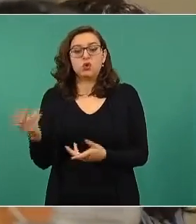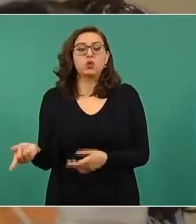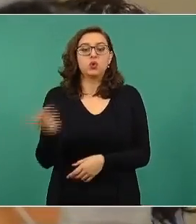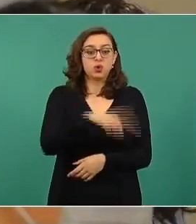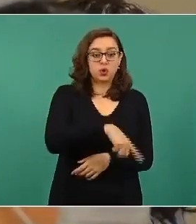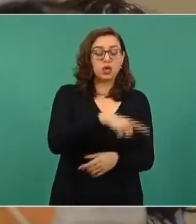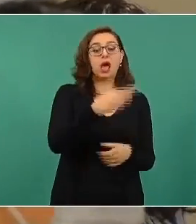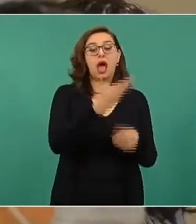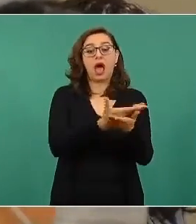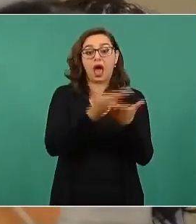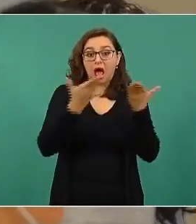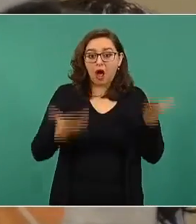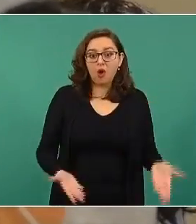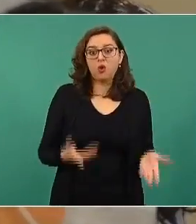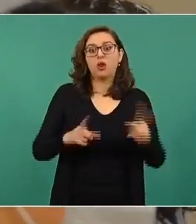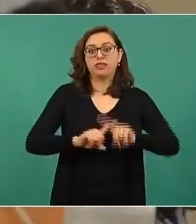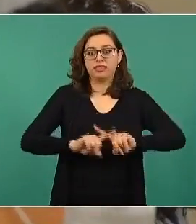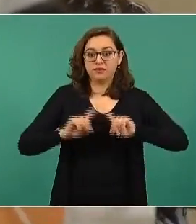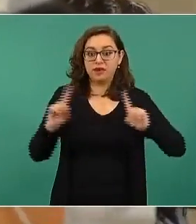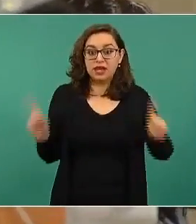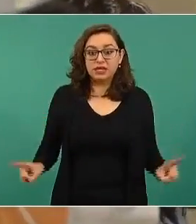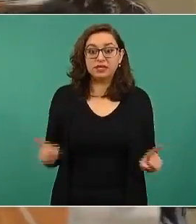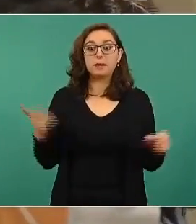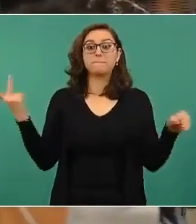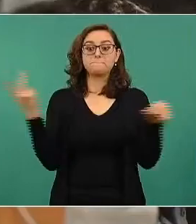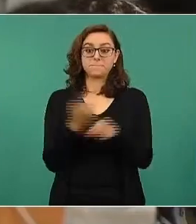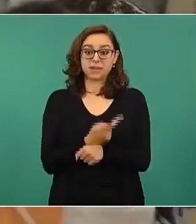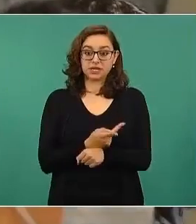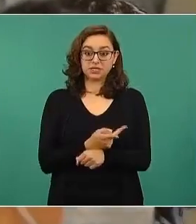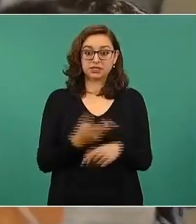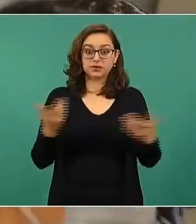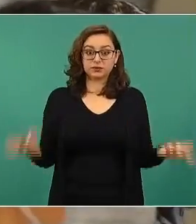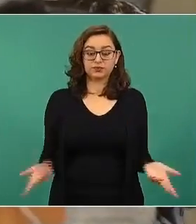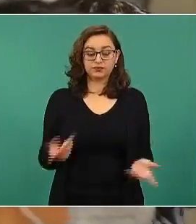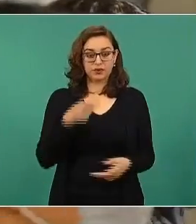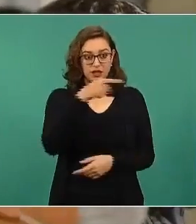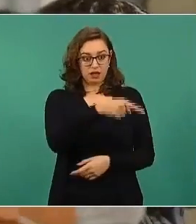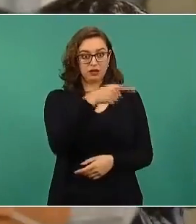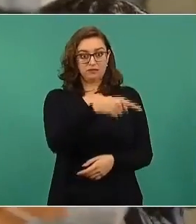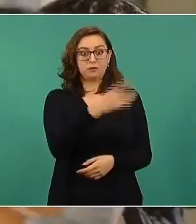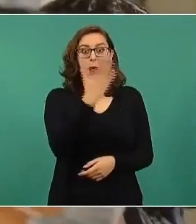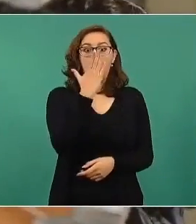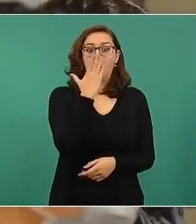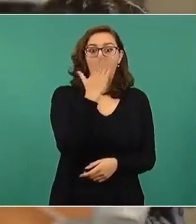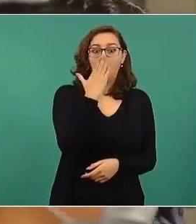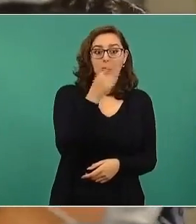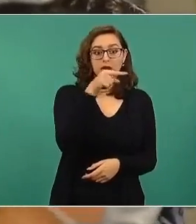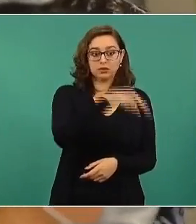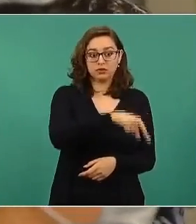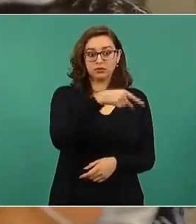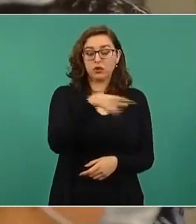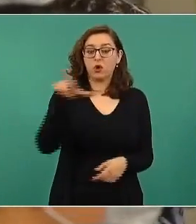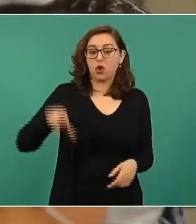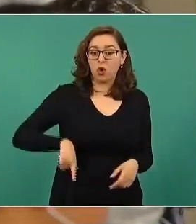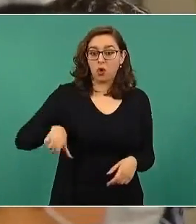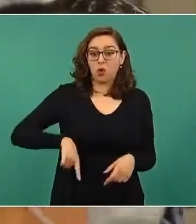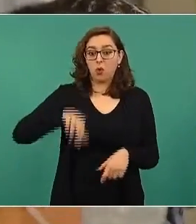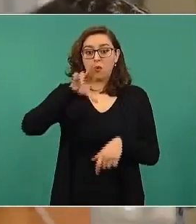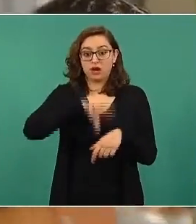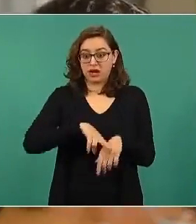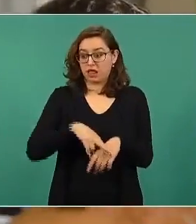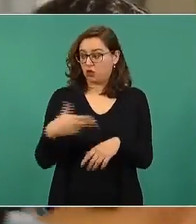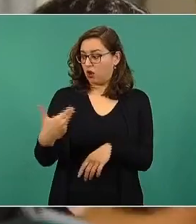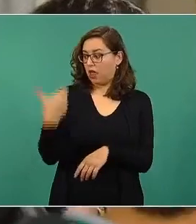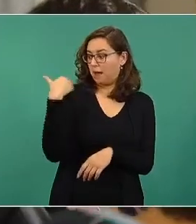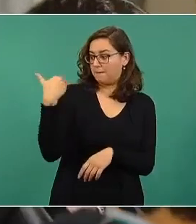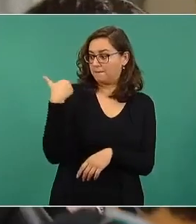pasara en Sonora. O sea, si le está dando espacios a un panista, a un padrecista, porque le ayudó en la campaña, por ejemplo, hay una